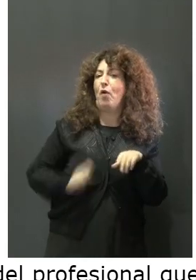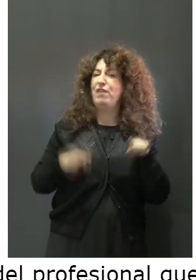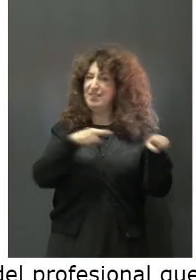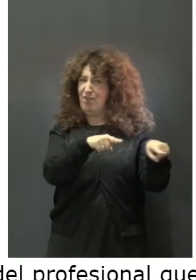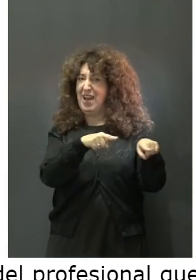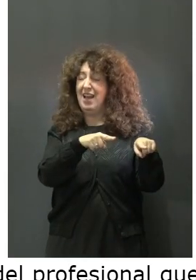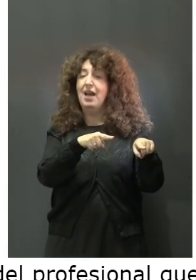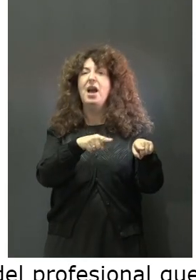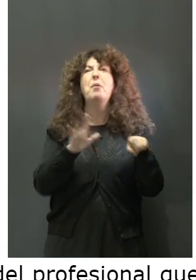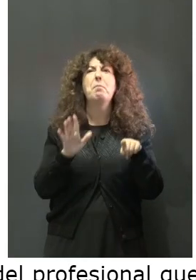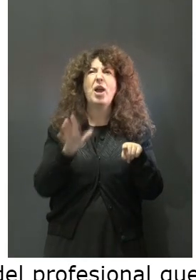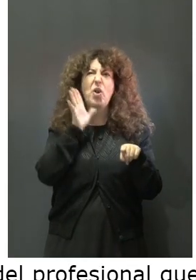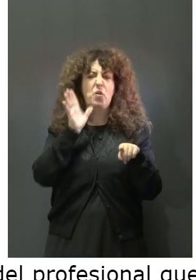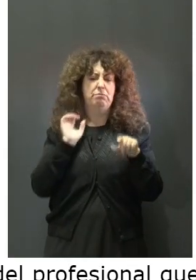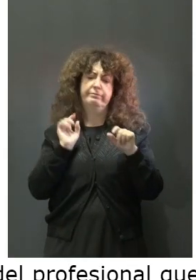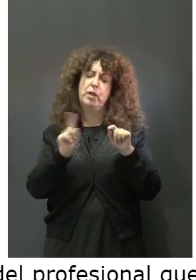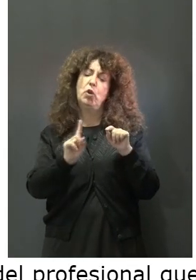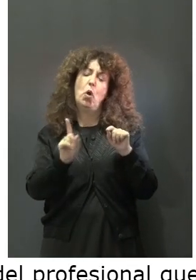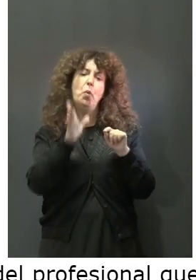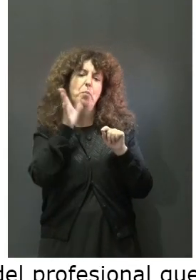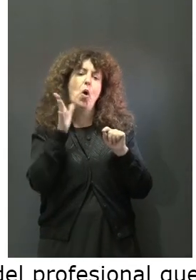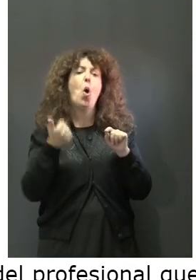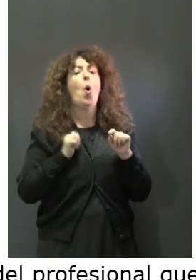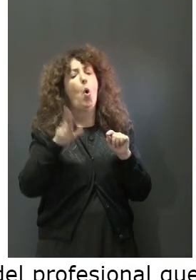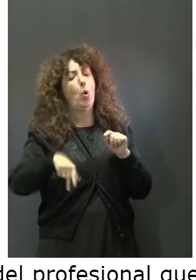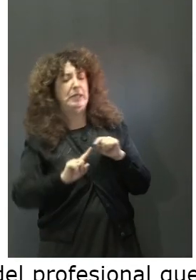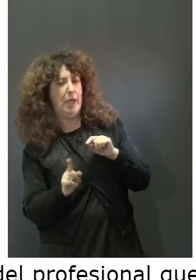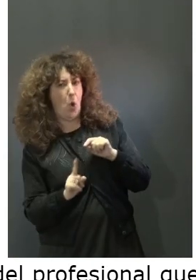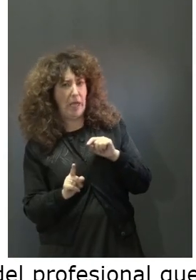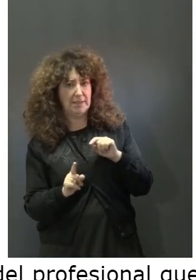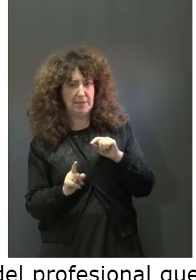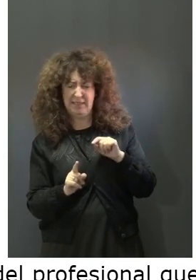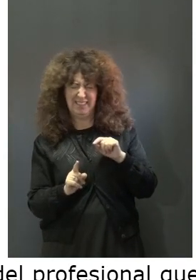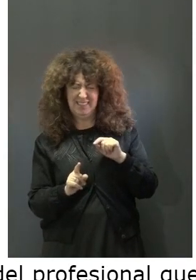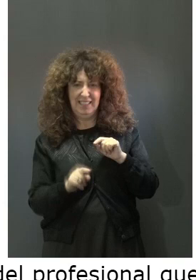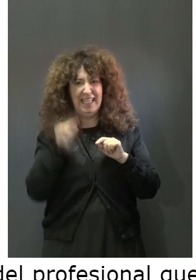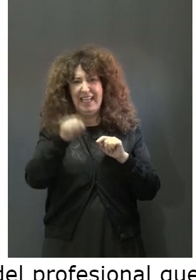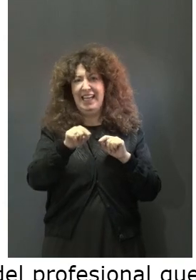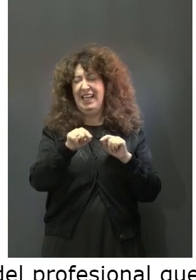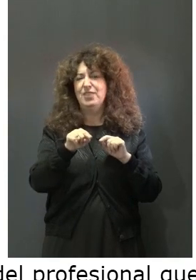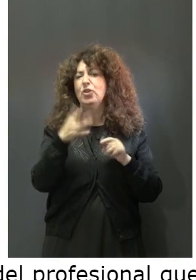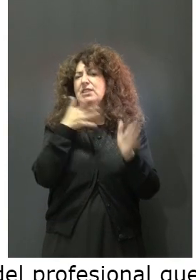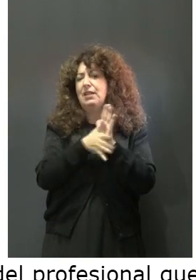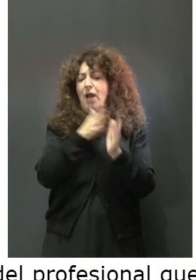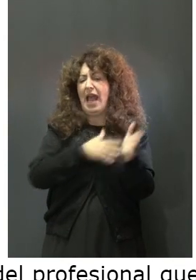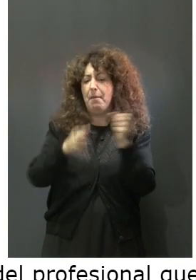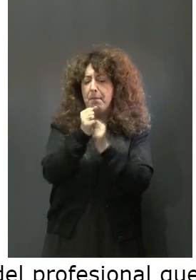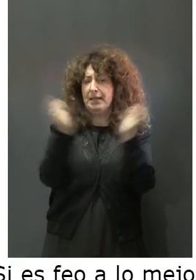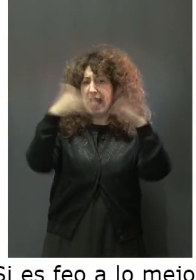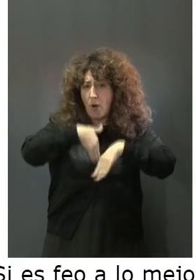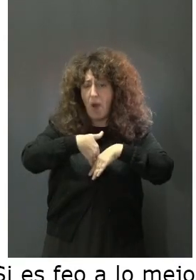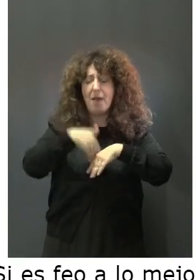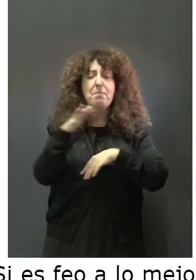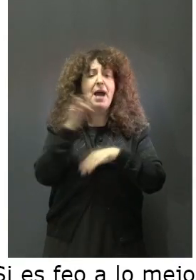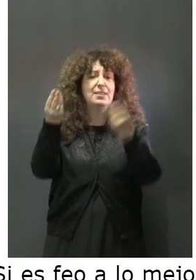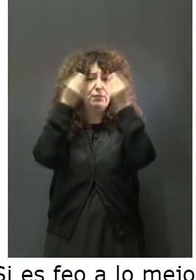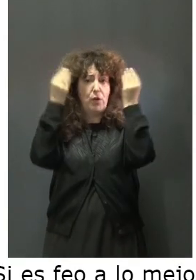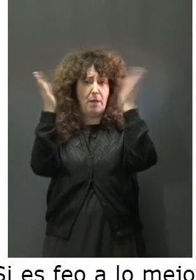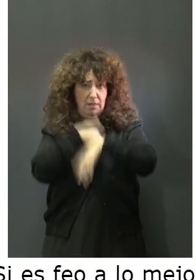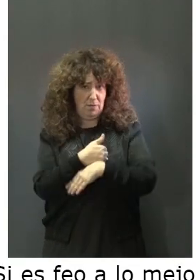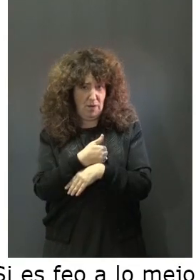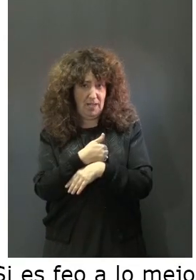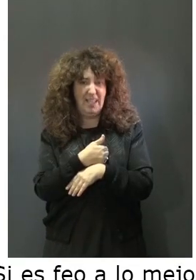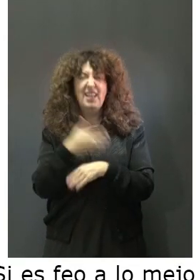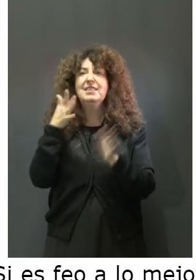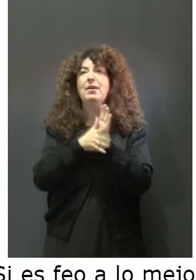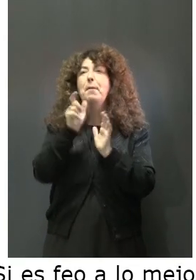Pero que lo rechacen por el mero hecho de que no lo vean útil o no lo vean, eso es una falta no solo de empatía, sino de formación. No vamos a juzgar que la gente es